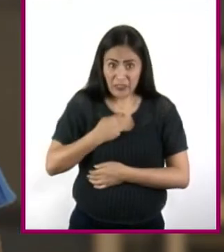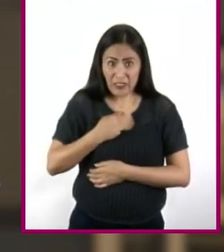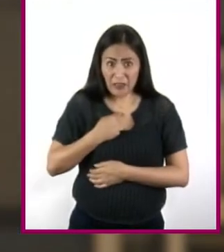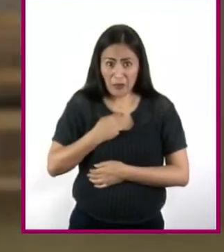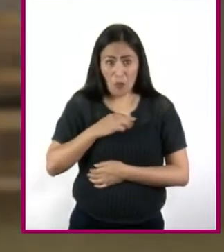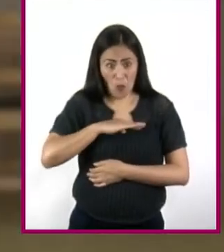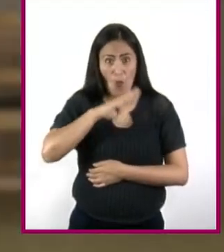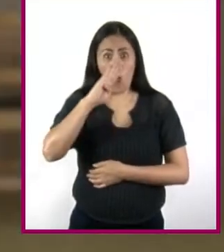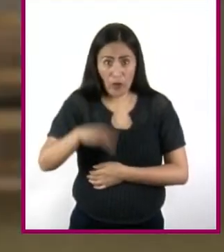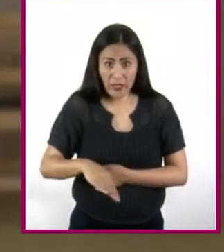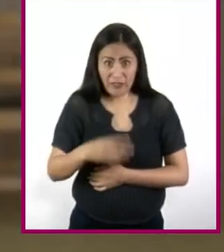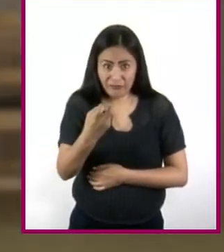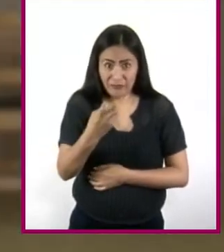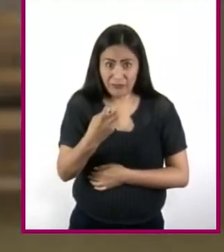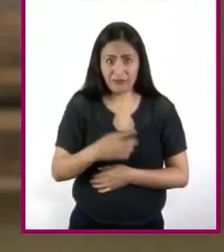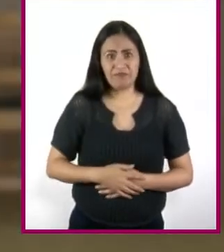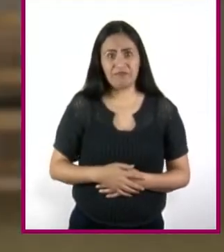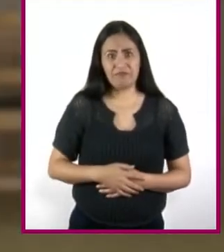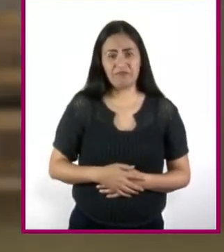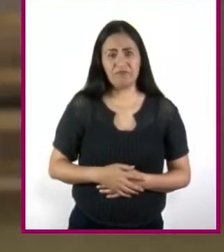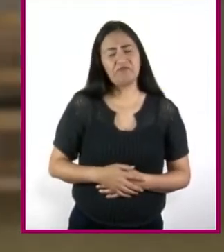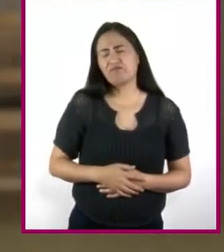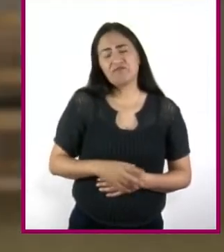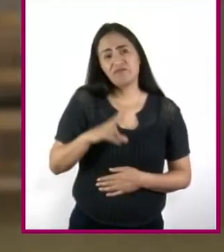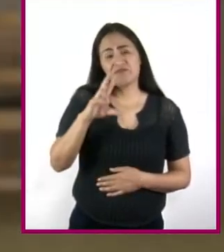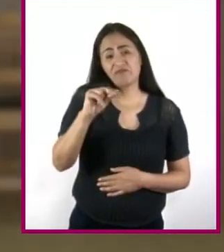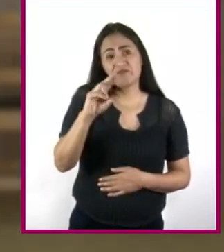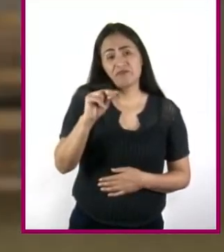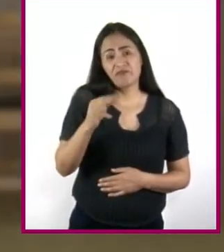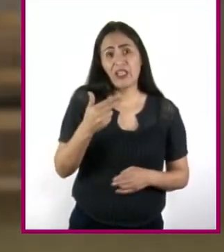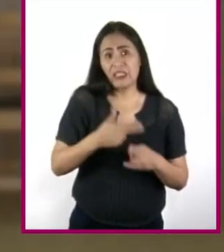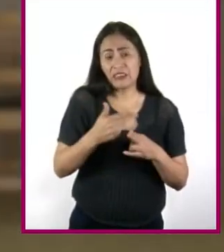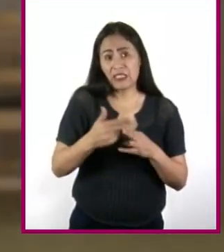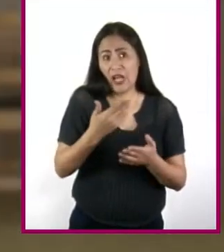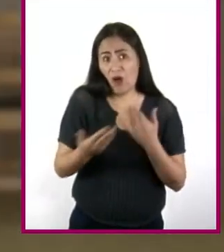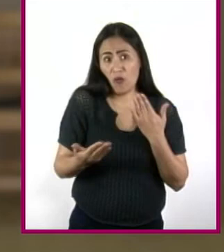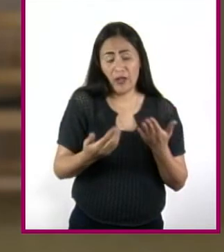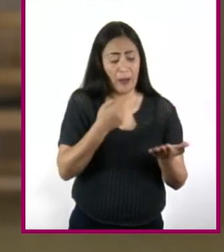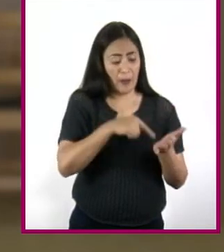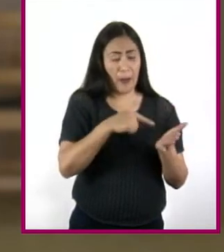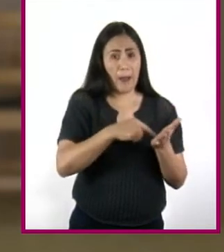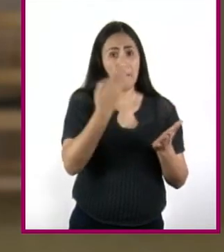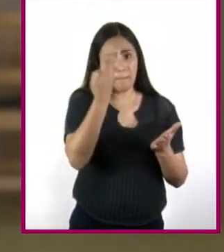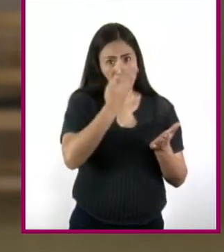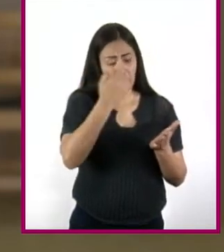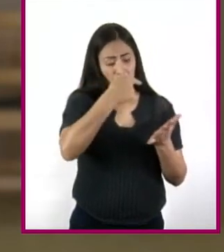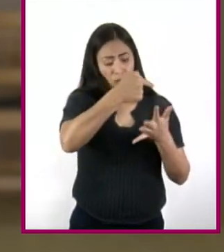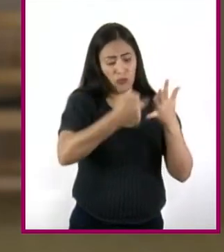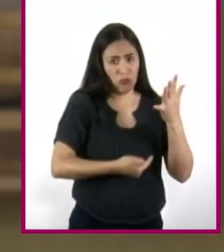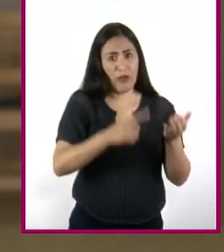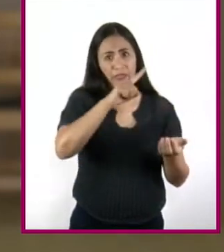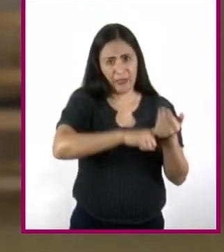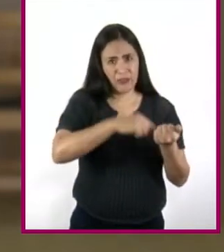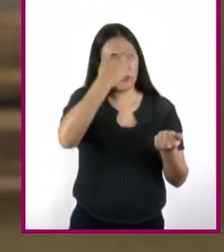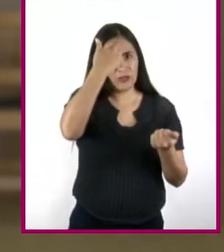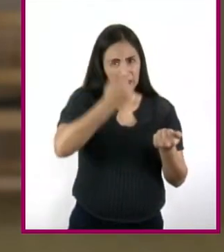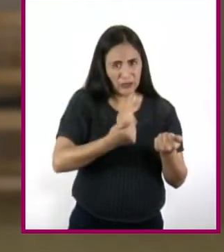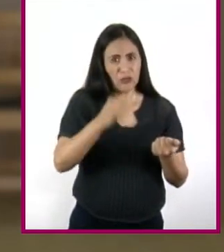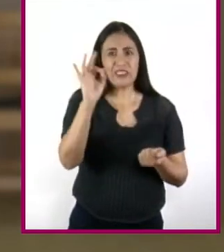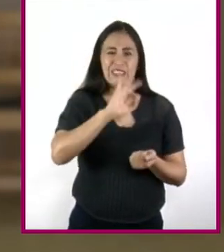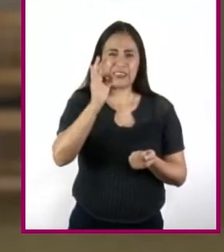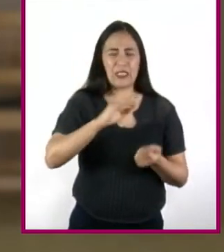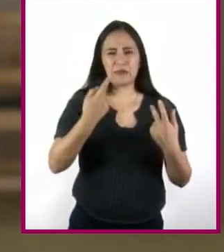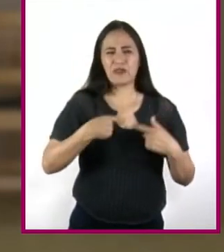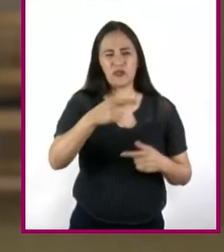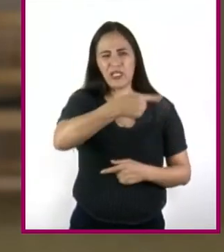de que morimos? Parece que no. Por lo que sabemos hasta ahora, la Biblia tiene las mismas razones para pensar que después de la muerte se castiga a